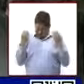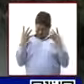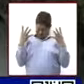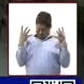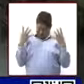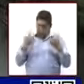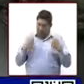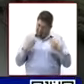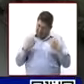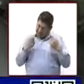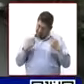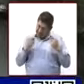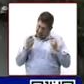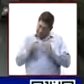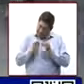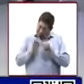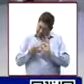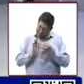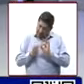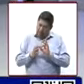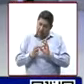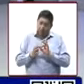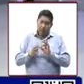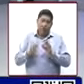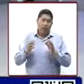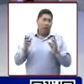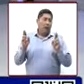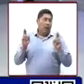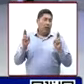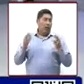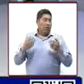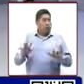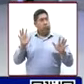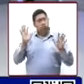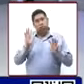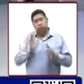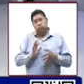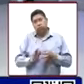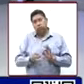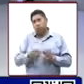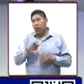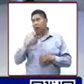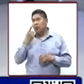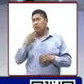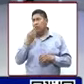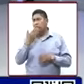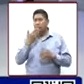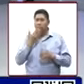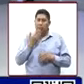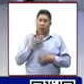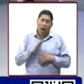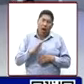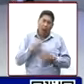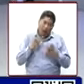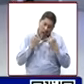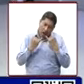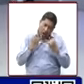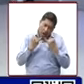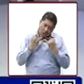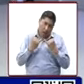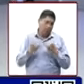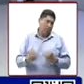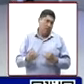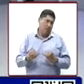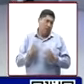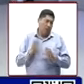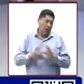intensificaban el diálogo y afortunadamente se llegó ya a una solución. Mala información es lo que habría sucedido, según las palabras del alcalde, en